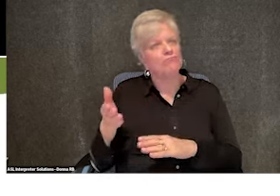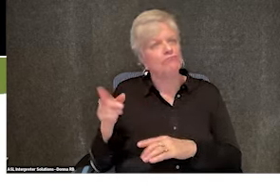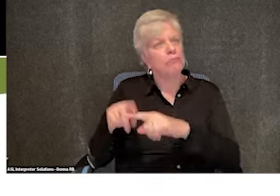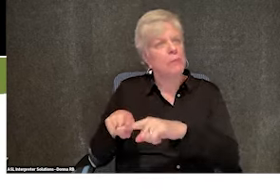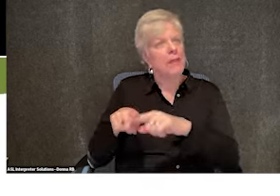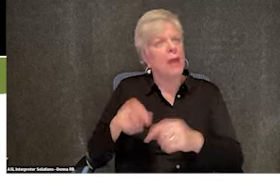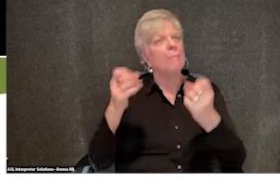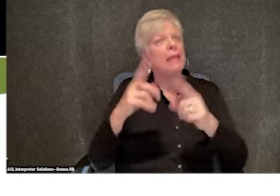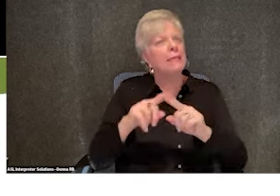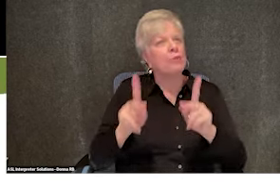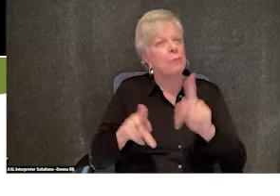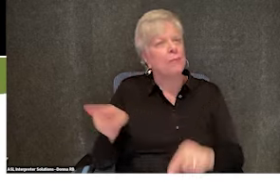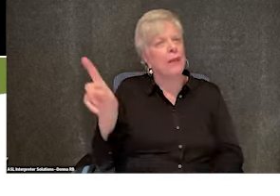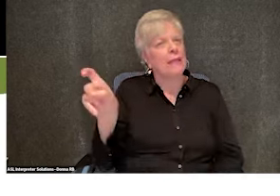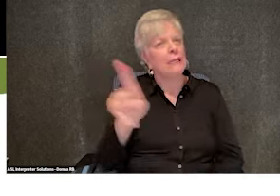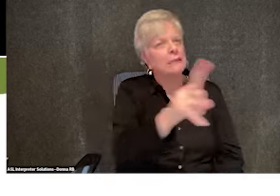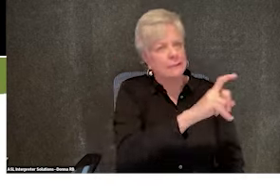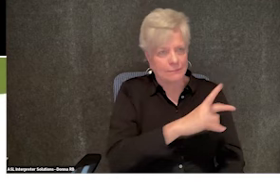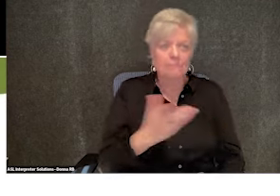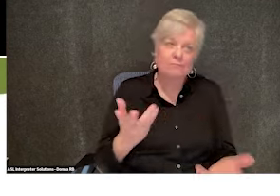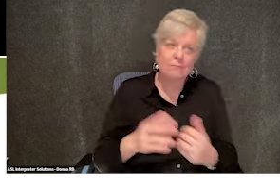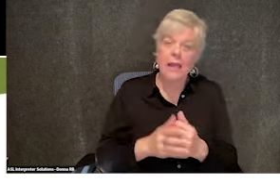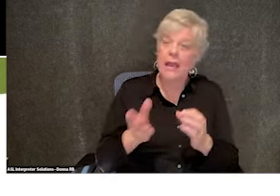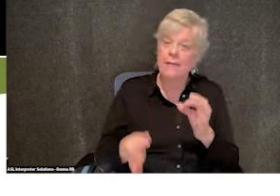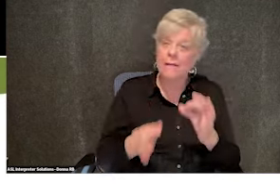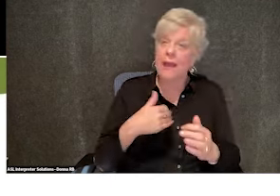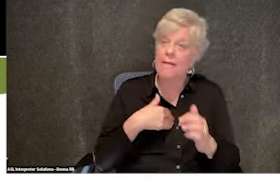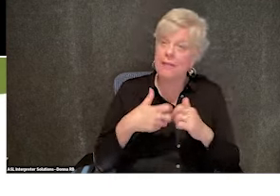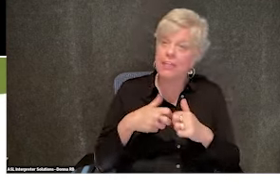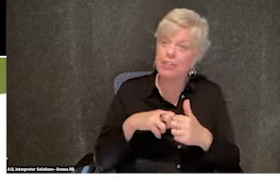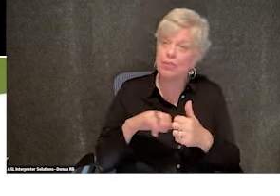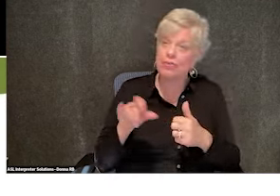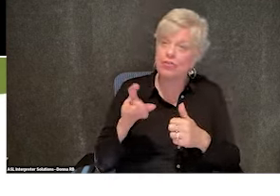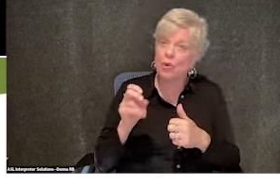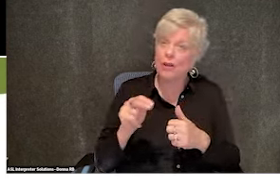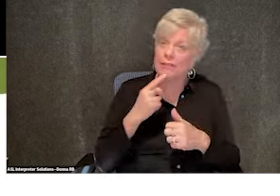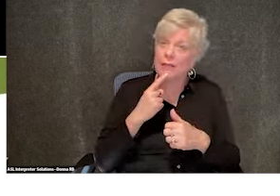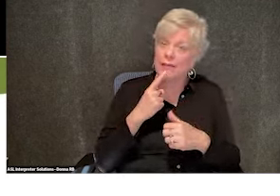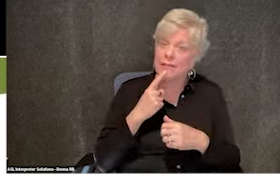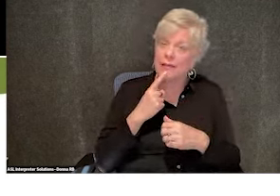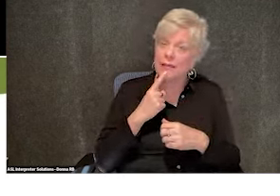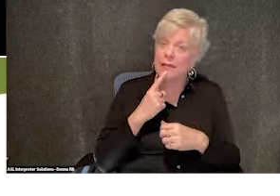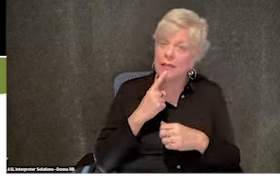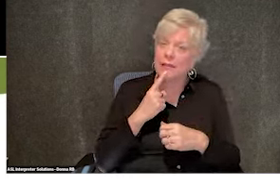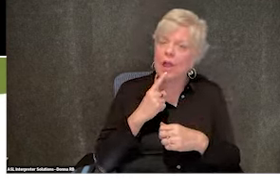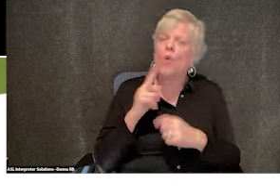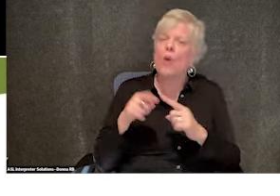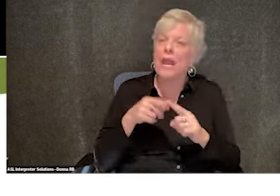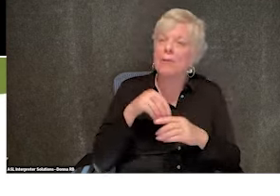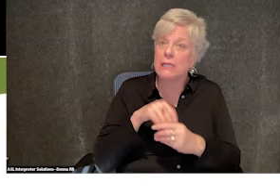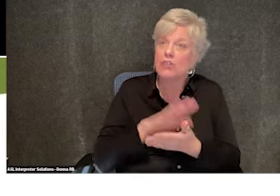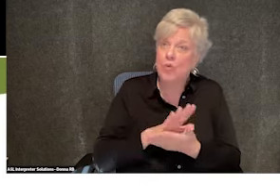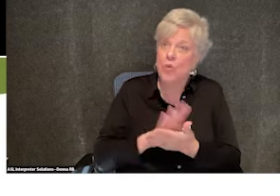dependía o valía por unos maestros también, cosas así. Es lo que yo diría